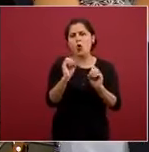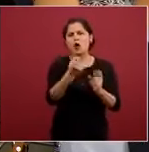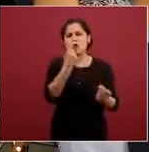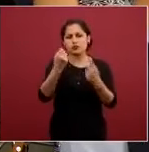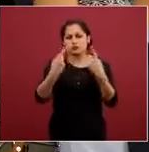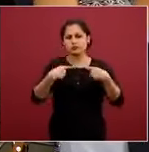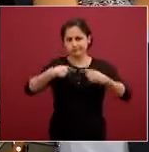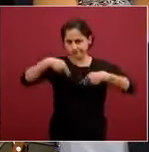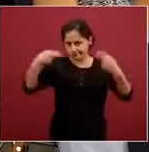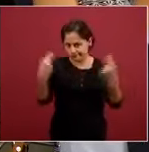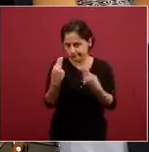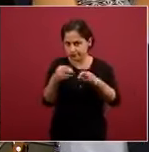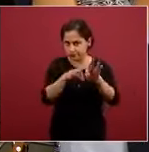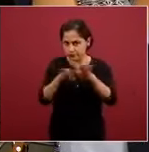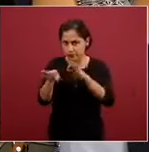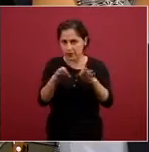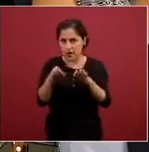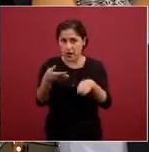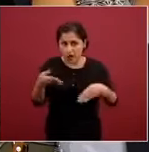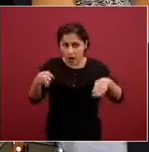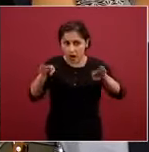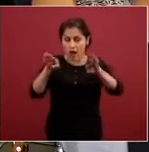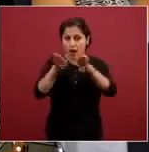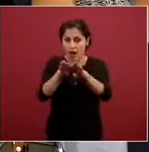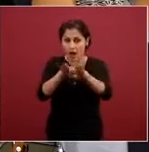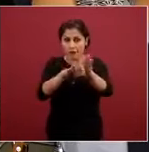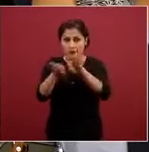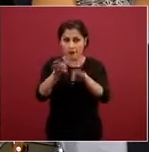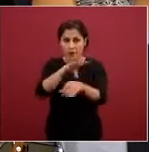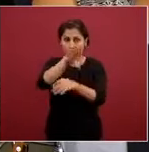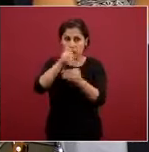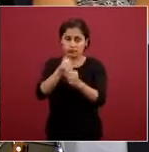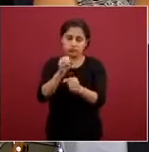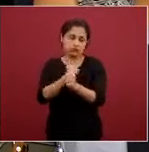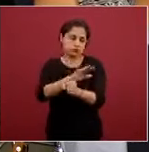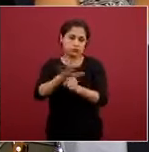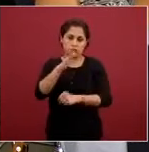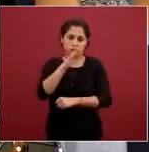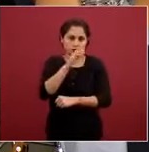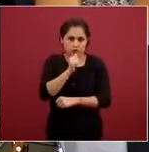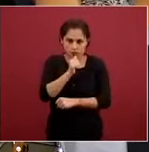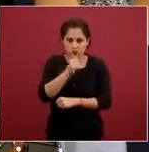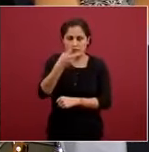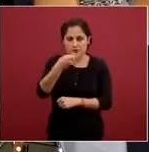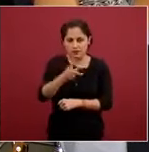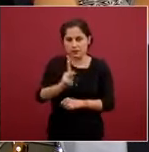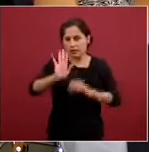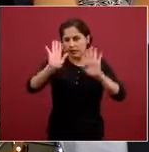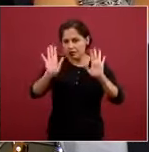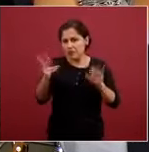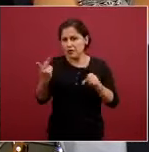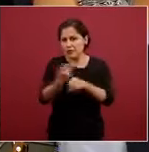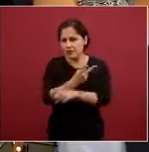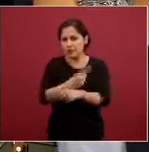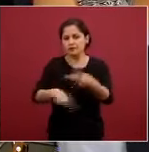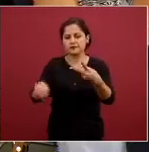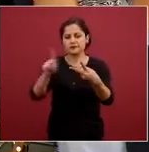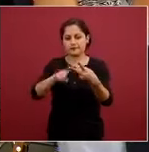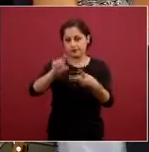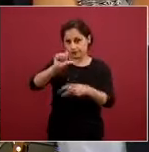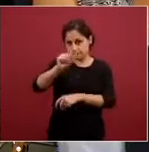no se puede paralizar esto. Y la siguiente pregunta es, Hay un dicho aquí en México